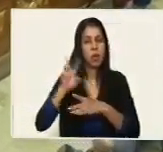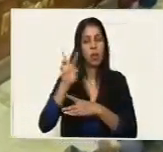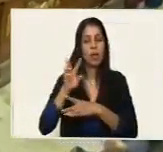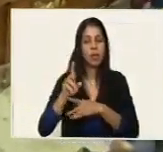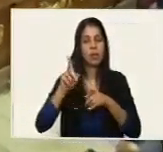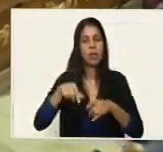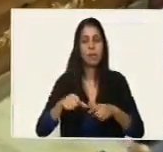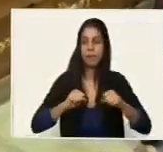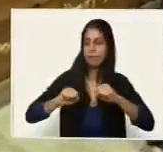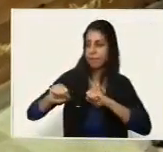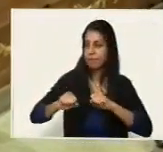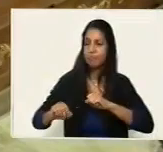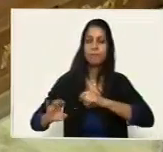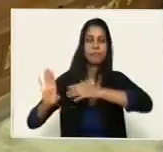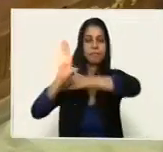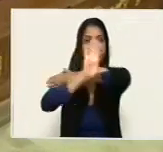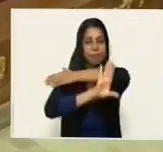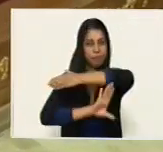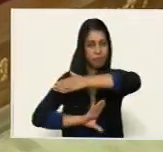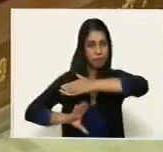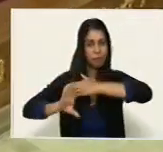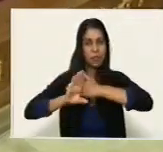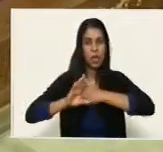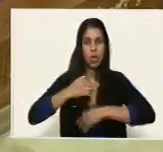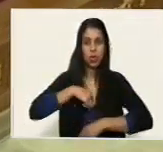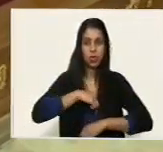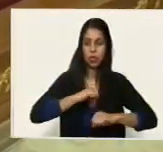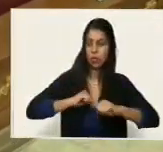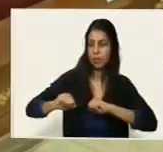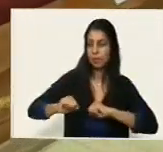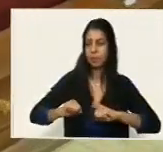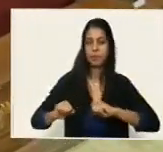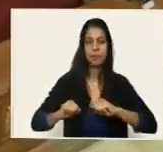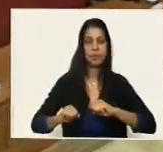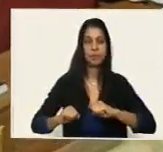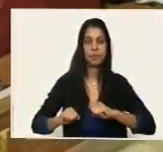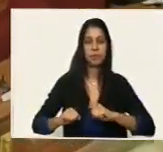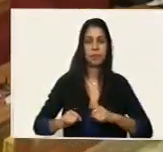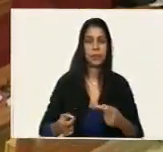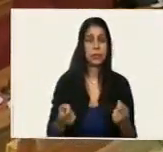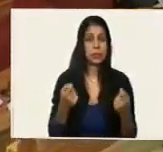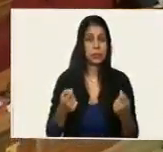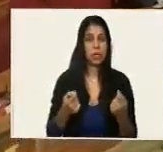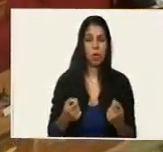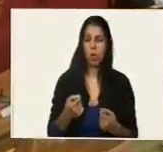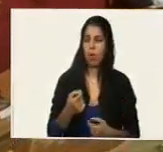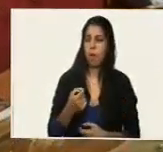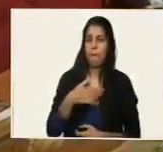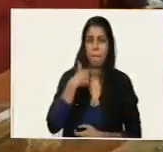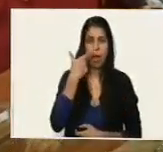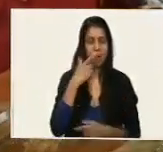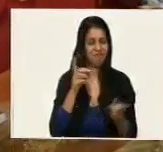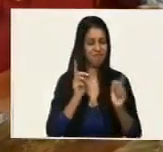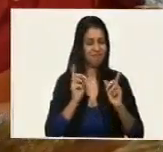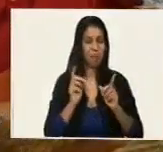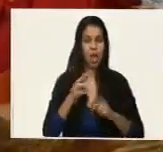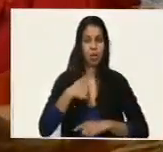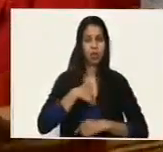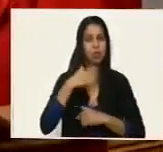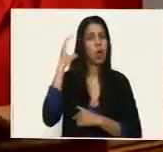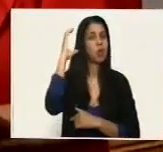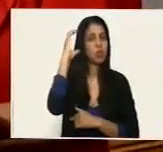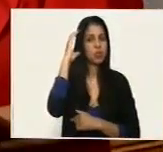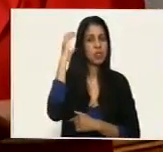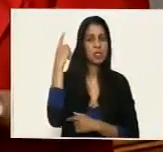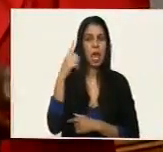de Venezuela, y en consecuencia así actuamos. Sin ningún prurito, estamos conscientes del rol histórico que